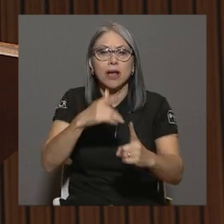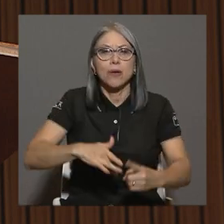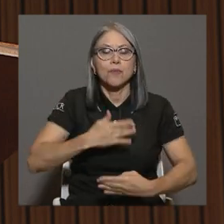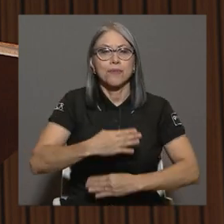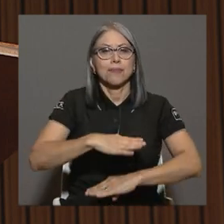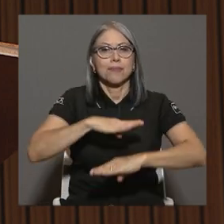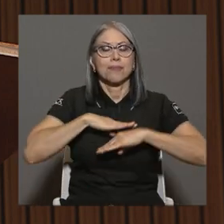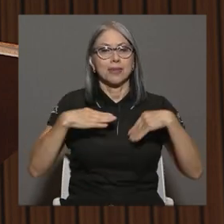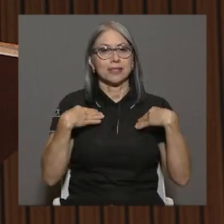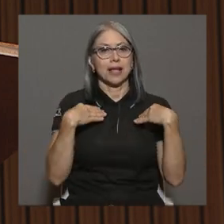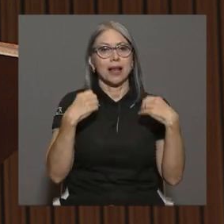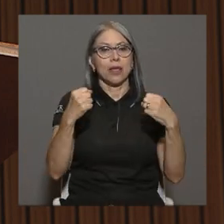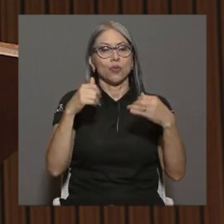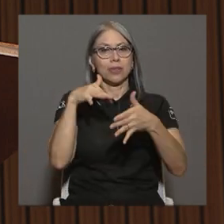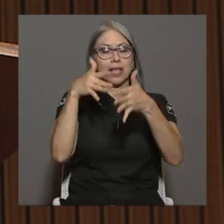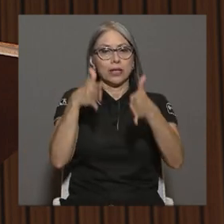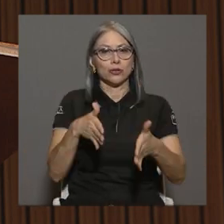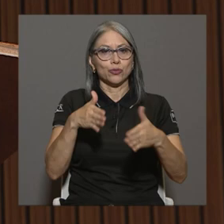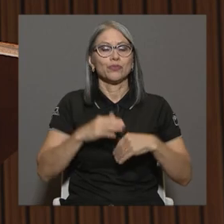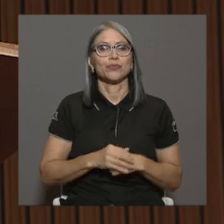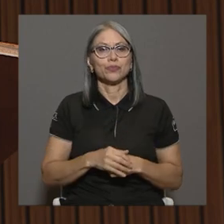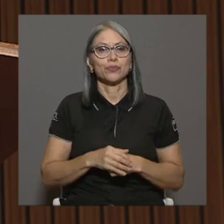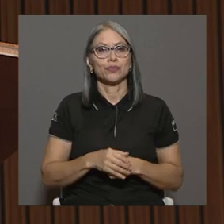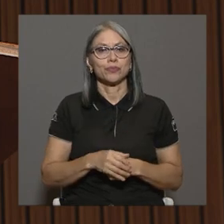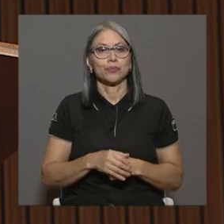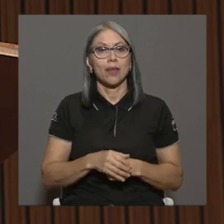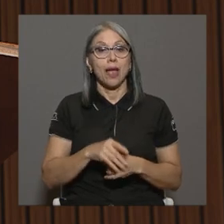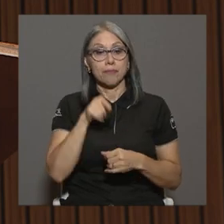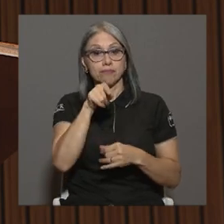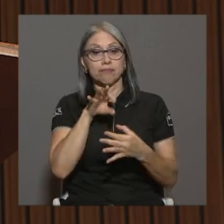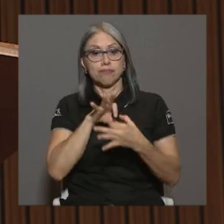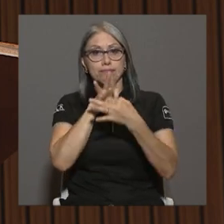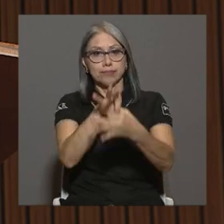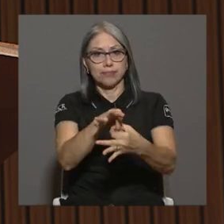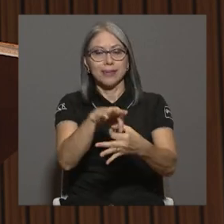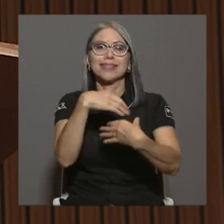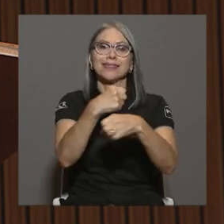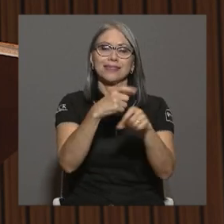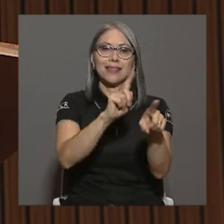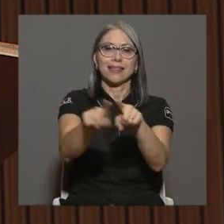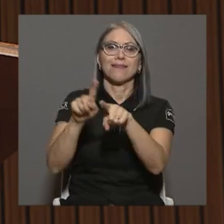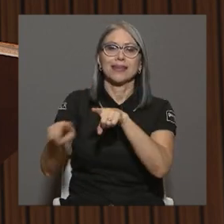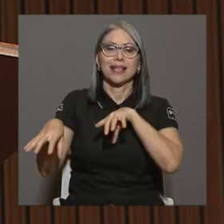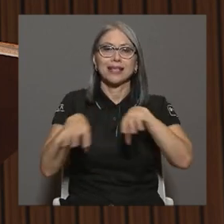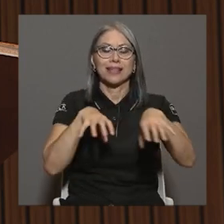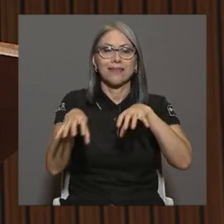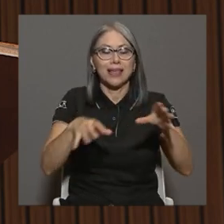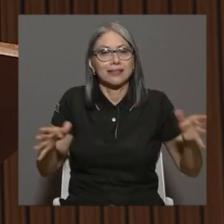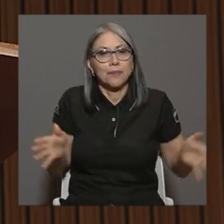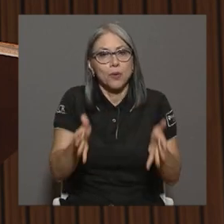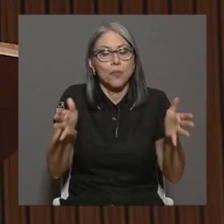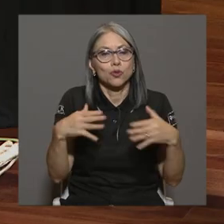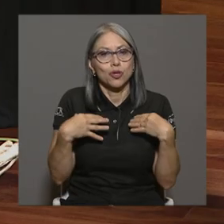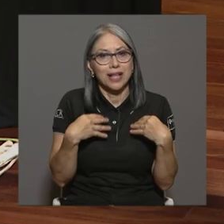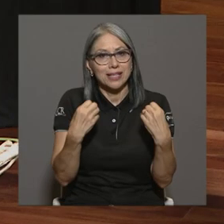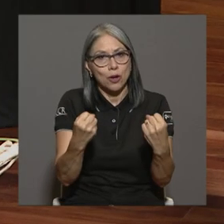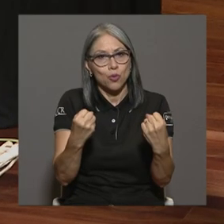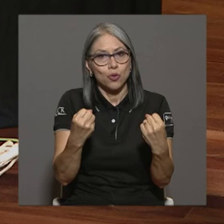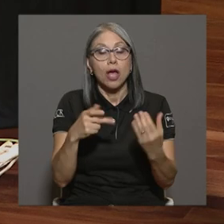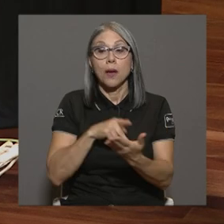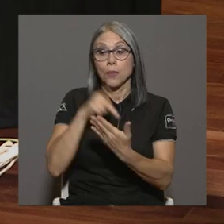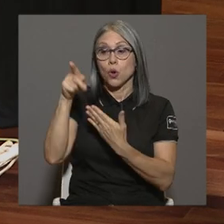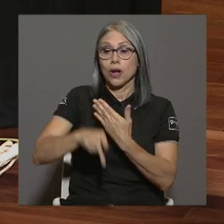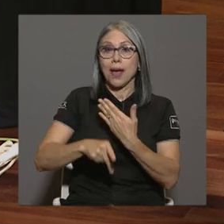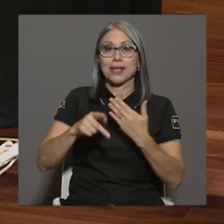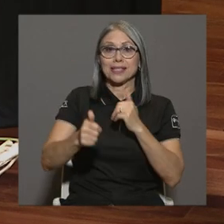de las personas estudiantes. En este sentido, se llevan a cabo diversas actividades de promoción de la salud, programas